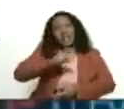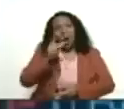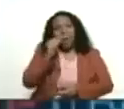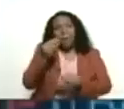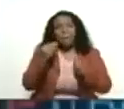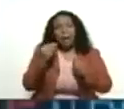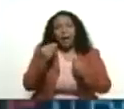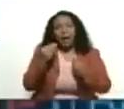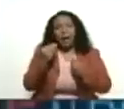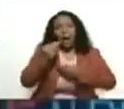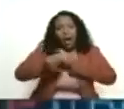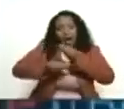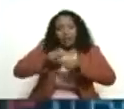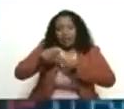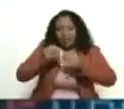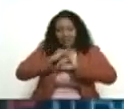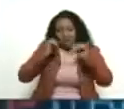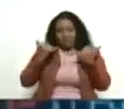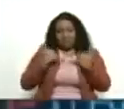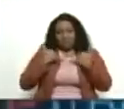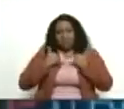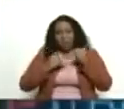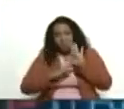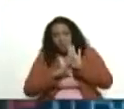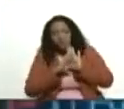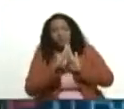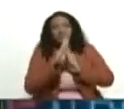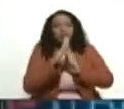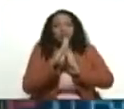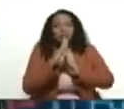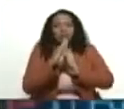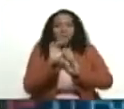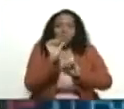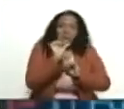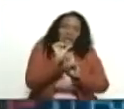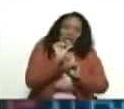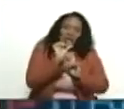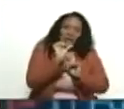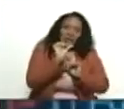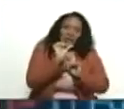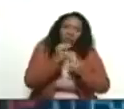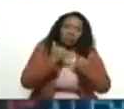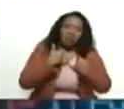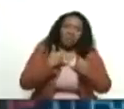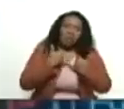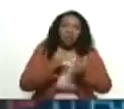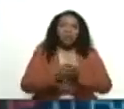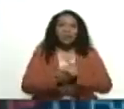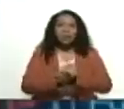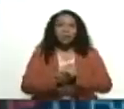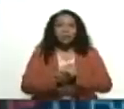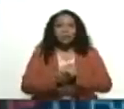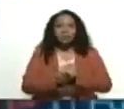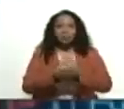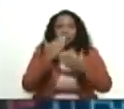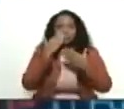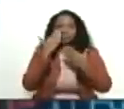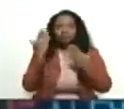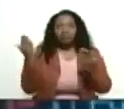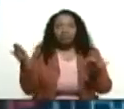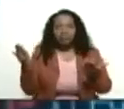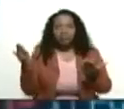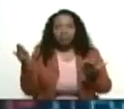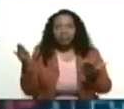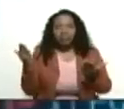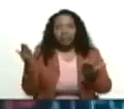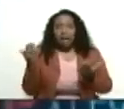y un pedazo de cielo. Pero ni eso tenían estos lacayos, ni eso tienen estos lacayos, ni siquiera algo de